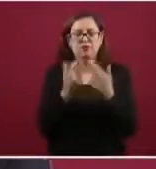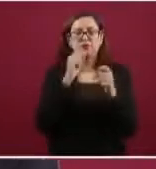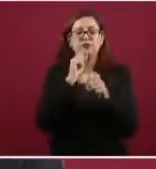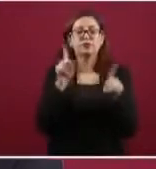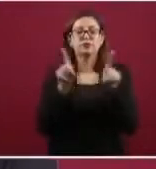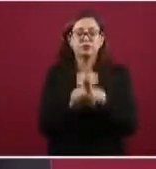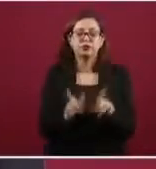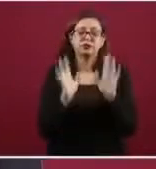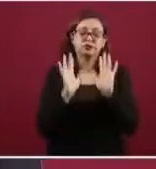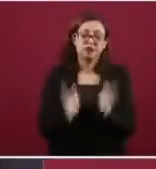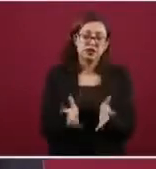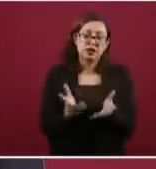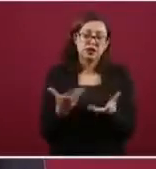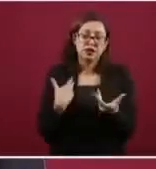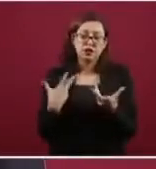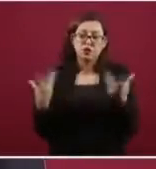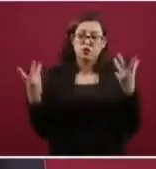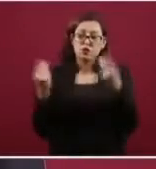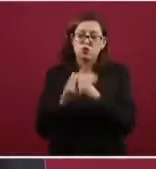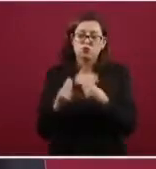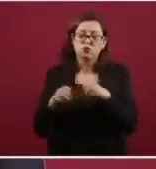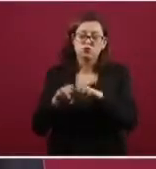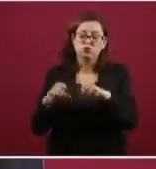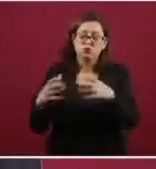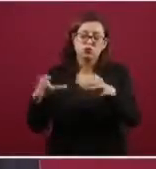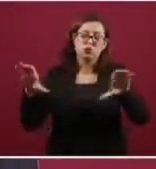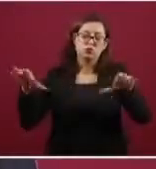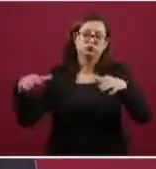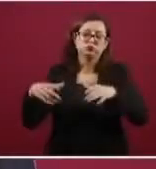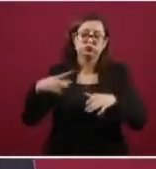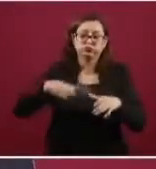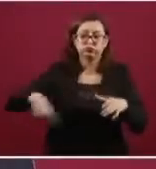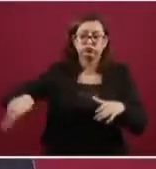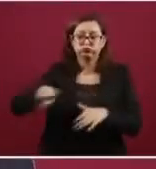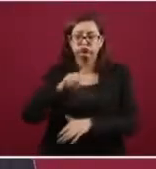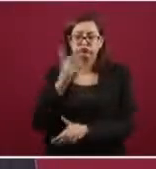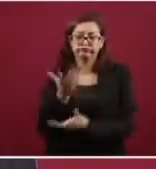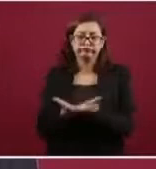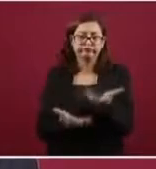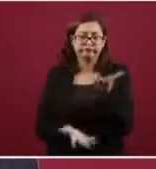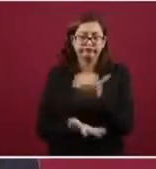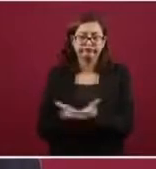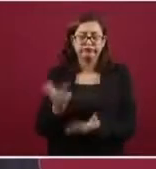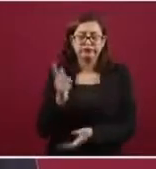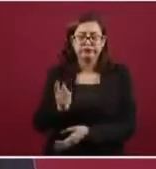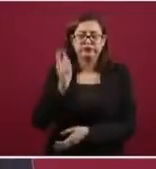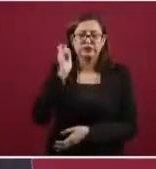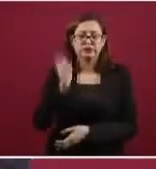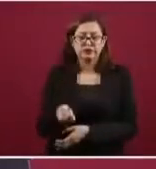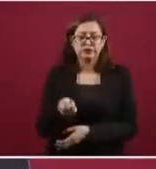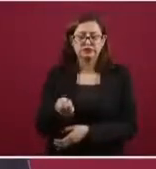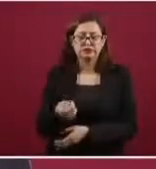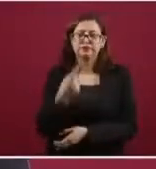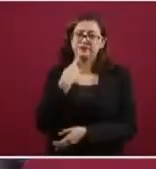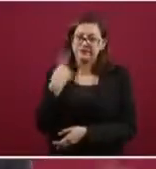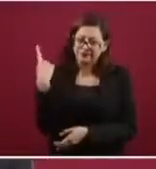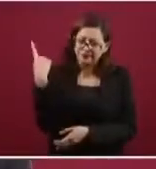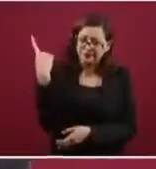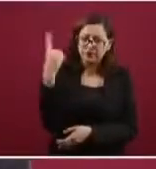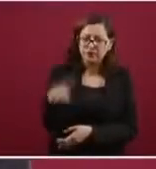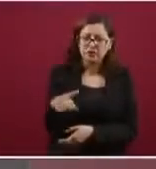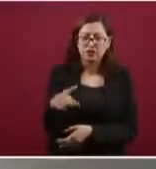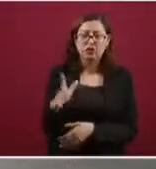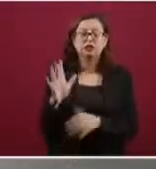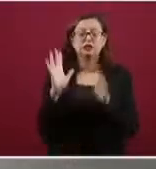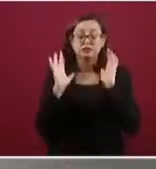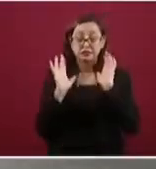iniciamos una acción colectiva. Esa acción colectiva, si se resuelve de fondo, como